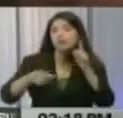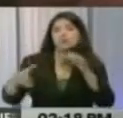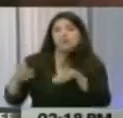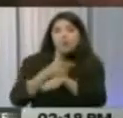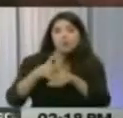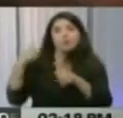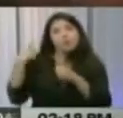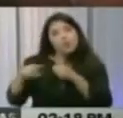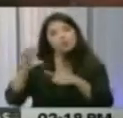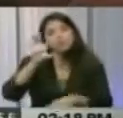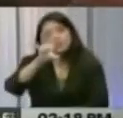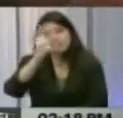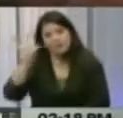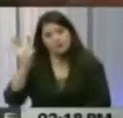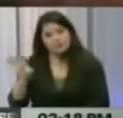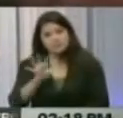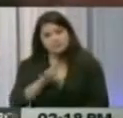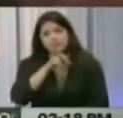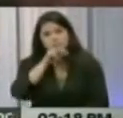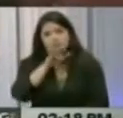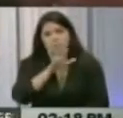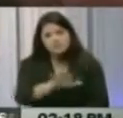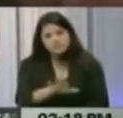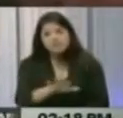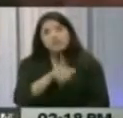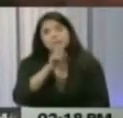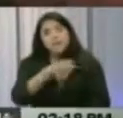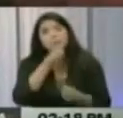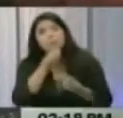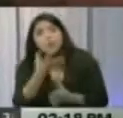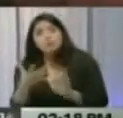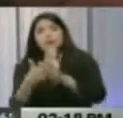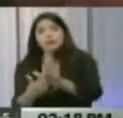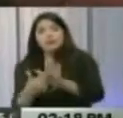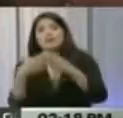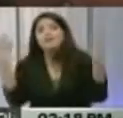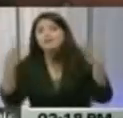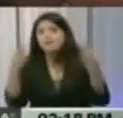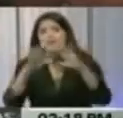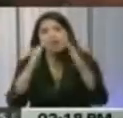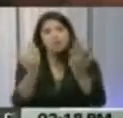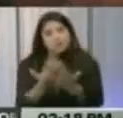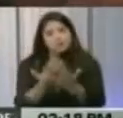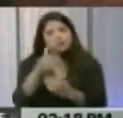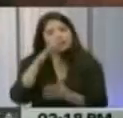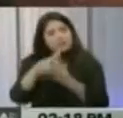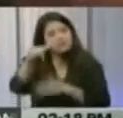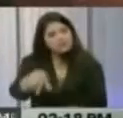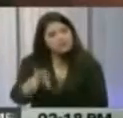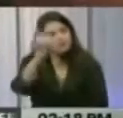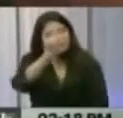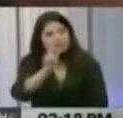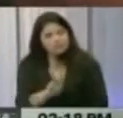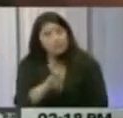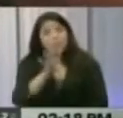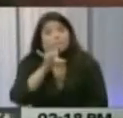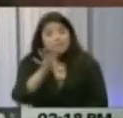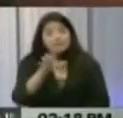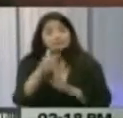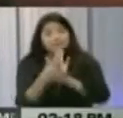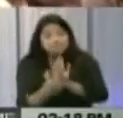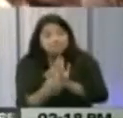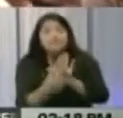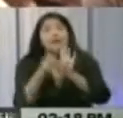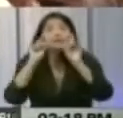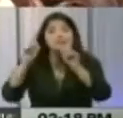destruir países. Vamos a hablar de eso y también vamos a contar la verdad al mundo de lo que sucede acá en Venezuela. Un país que está dando, insisto,